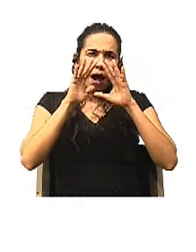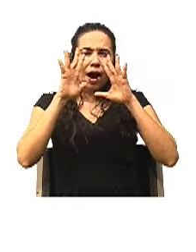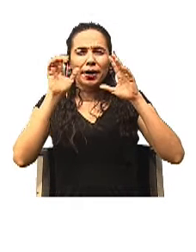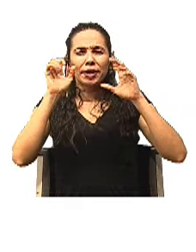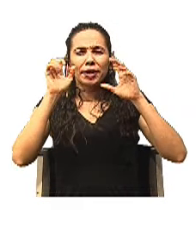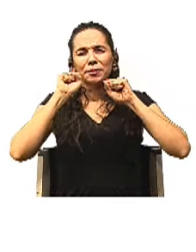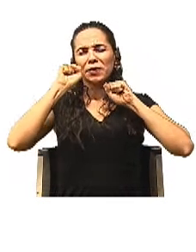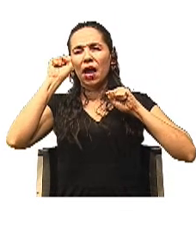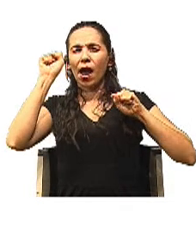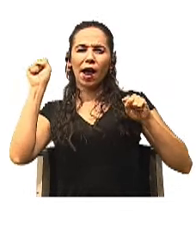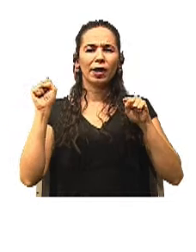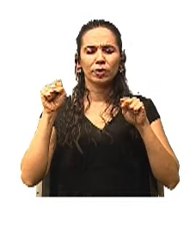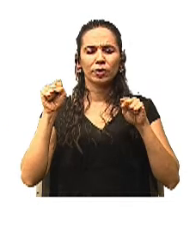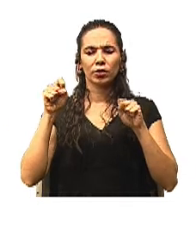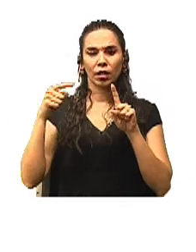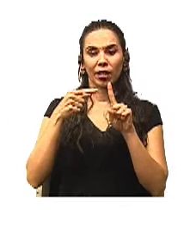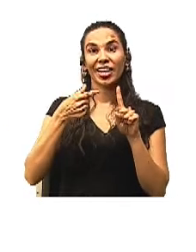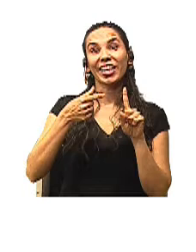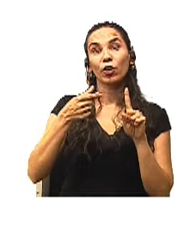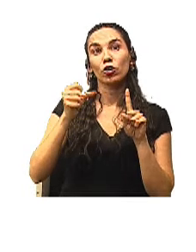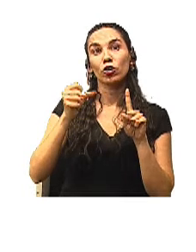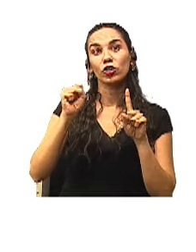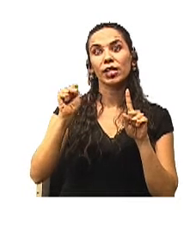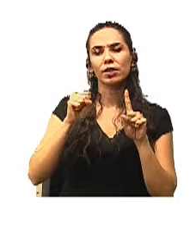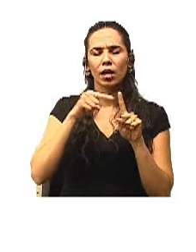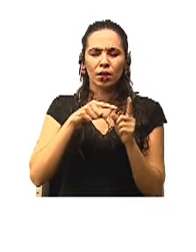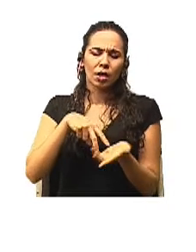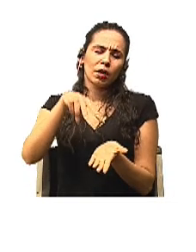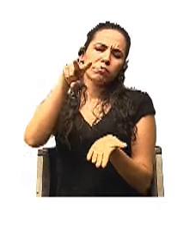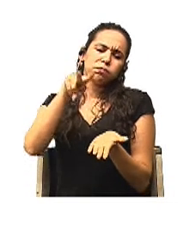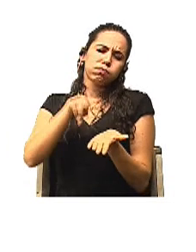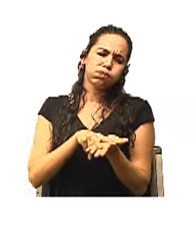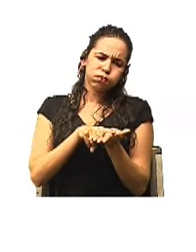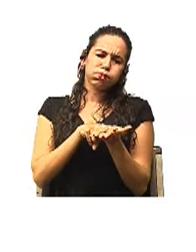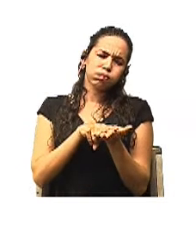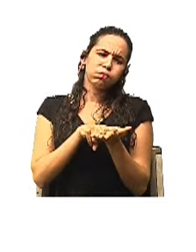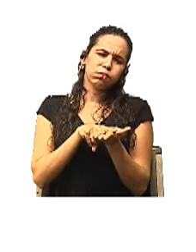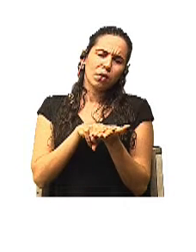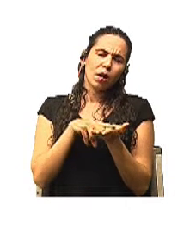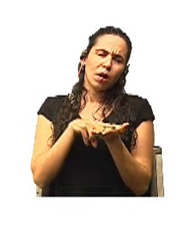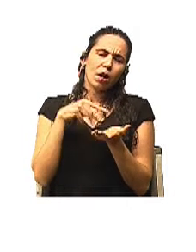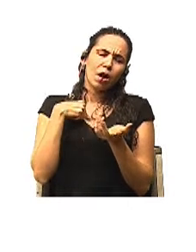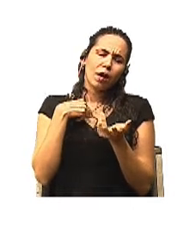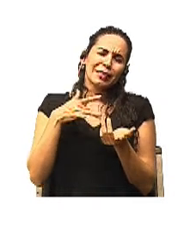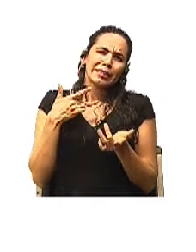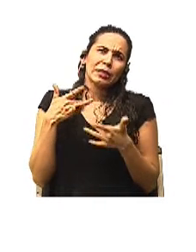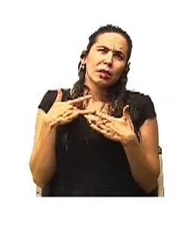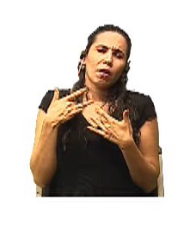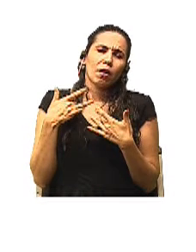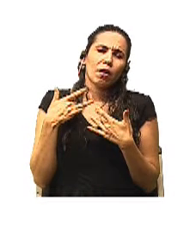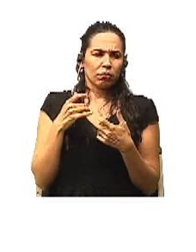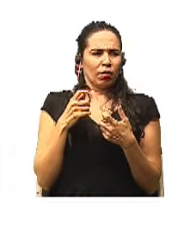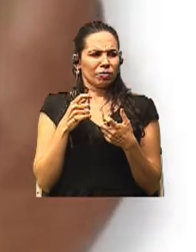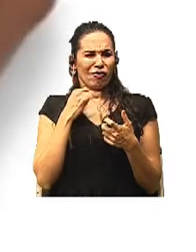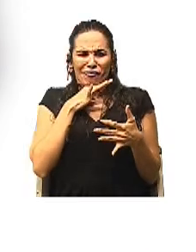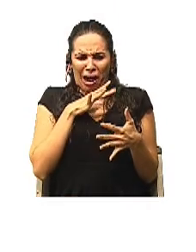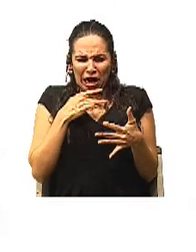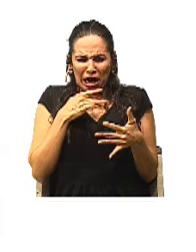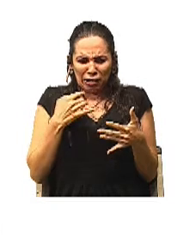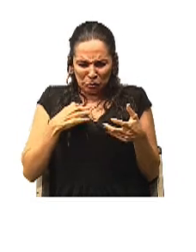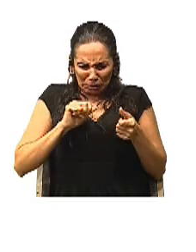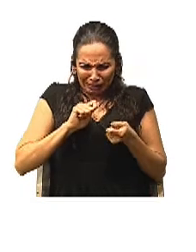historia, Gregorio Samsa, despierta postrado en su cama y se da cuenta que se ha convertido en un horrible insecto